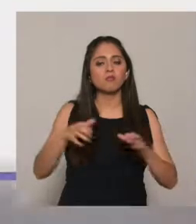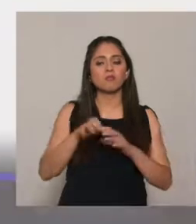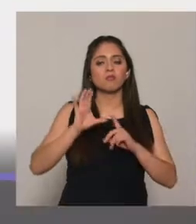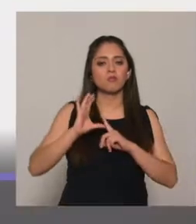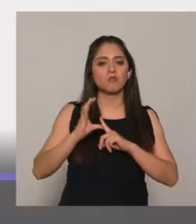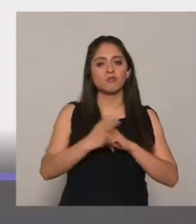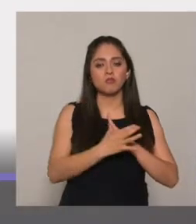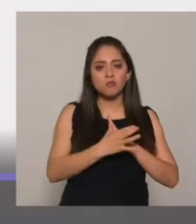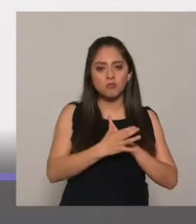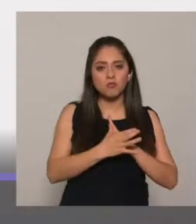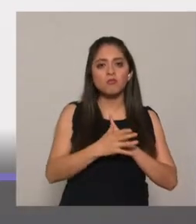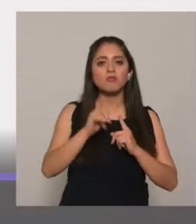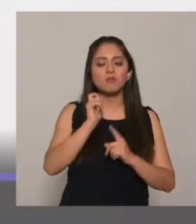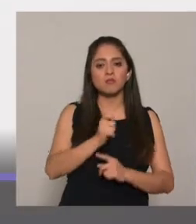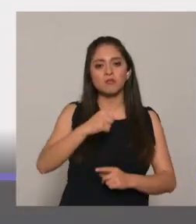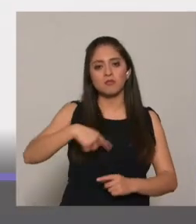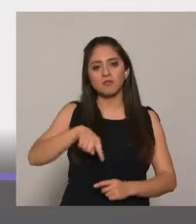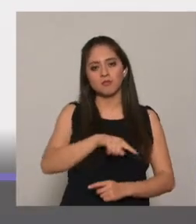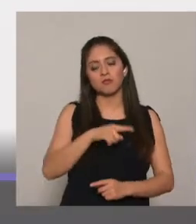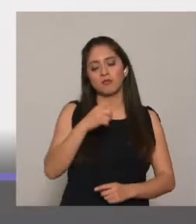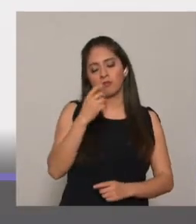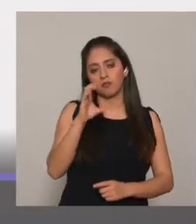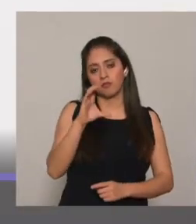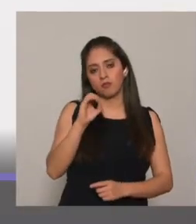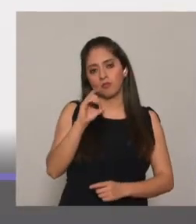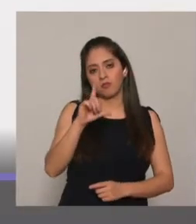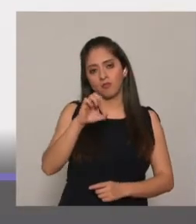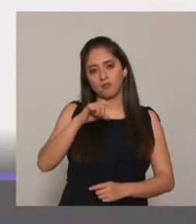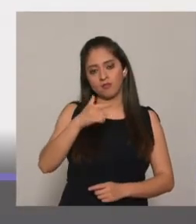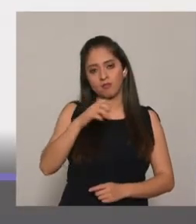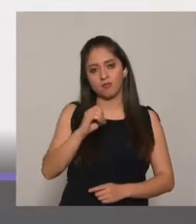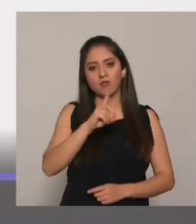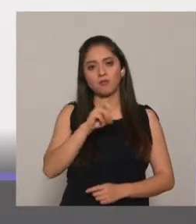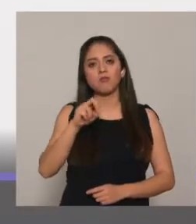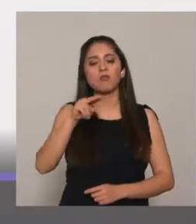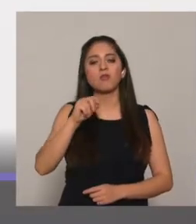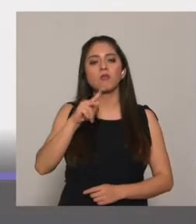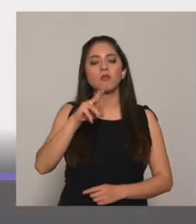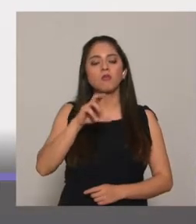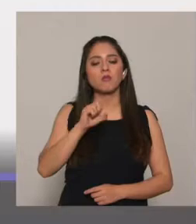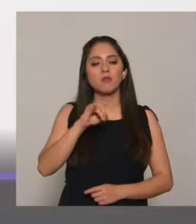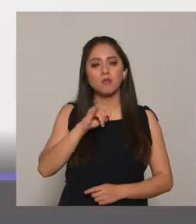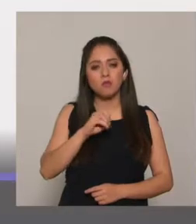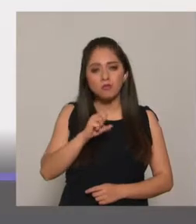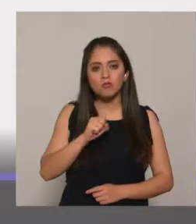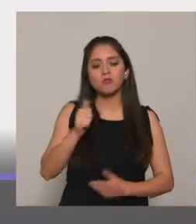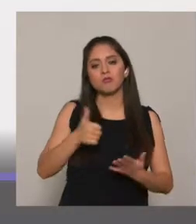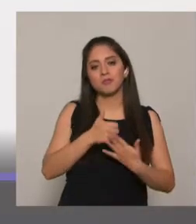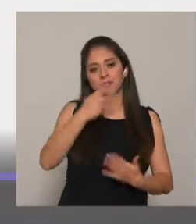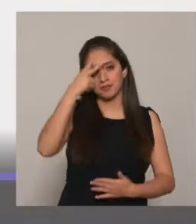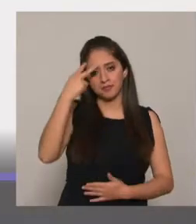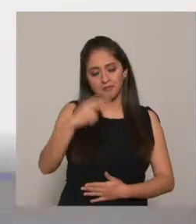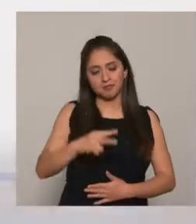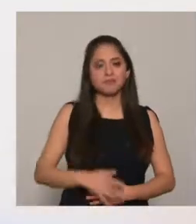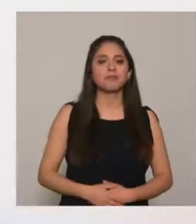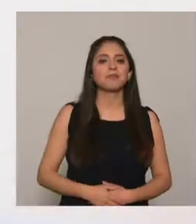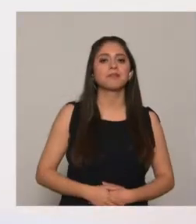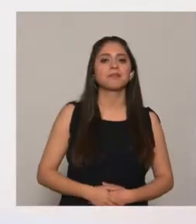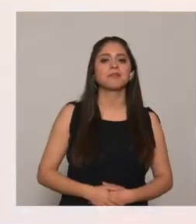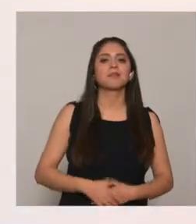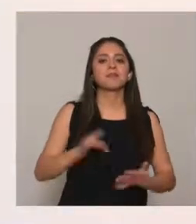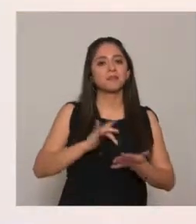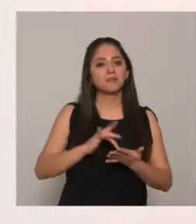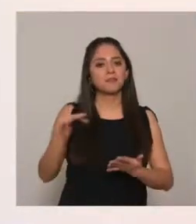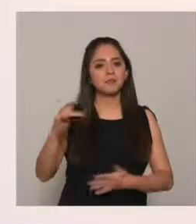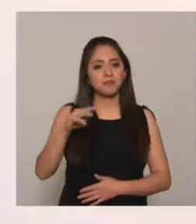Comisión del Colegio de Notarios de la Ciudad de México. Bienvenido. Buenos días, Mariana, mucho gusto. Bueno, pues vamos